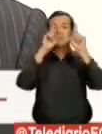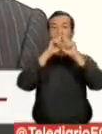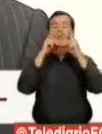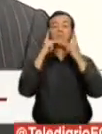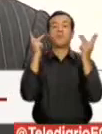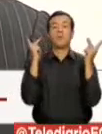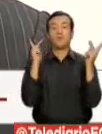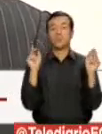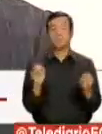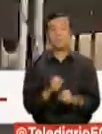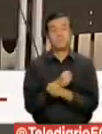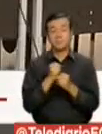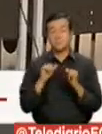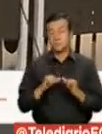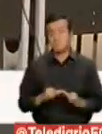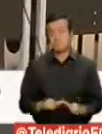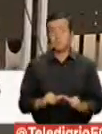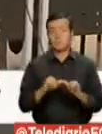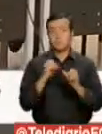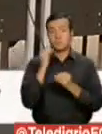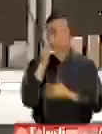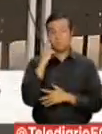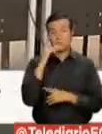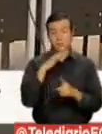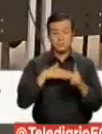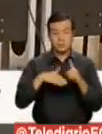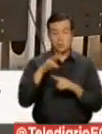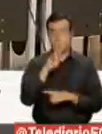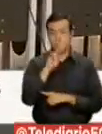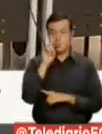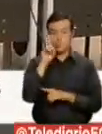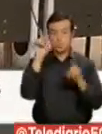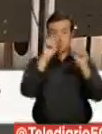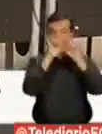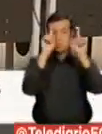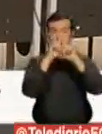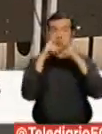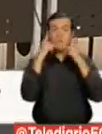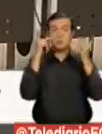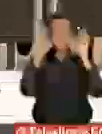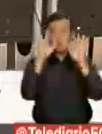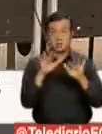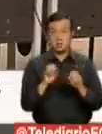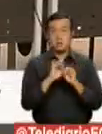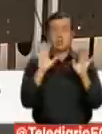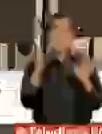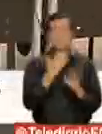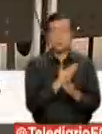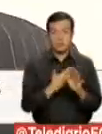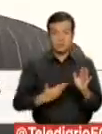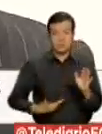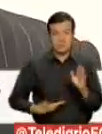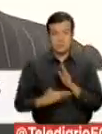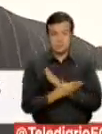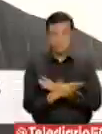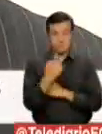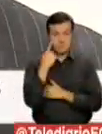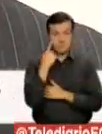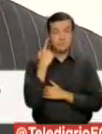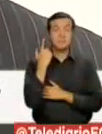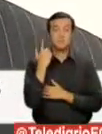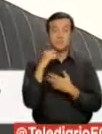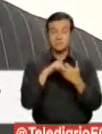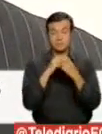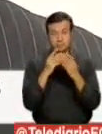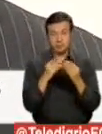es insostenible. Así calificó la situación de las 21 empresas públicas del secretario general de la Presidencia. Para buscar soluciones